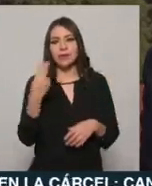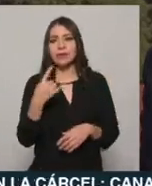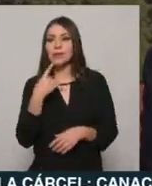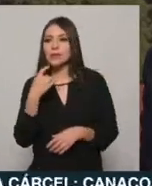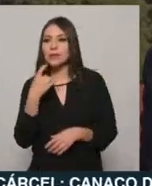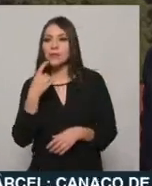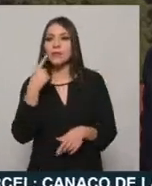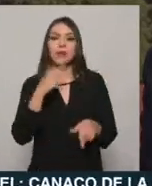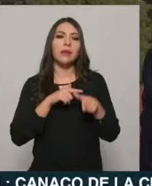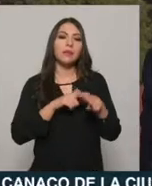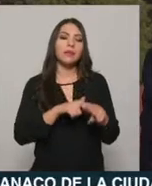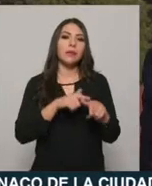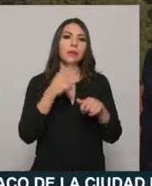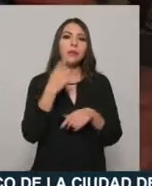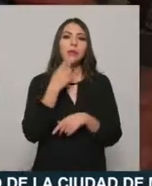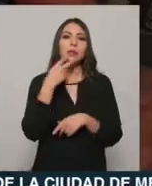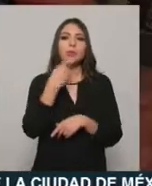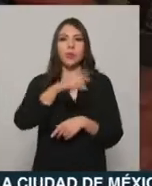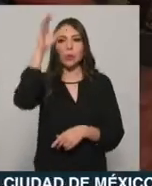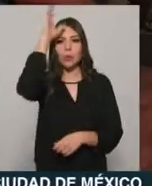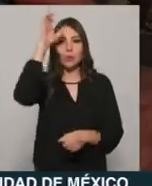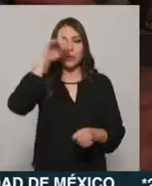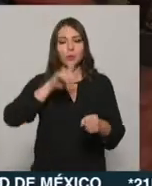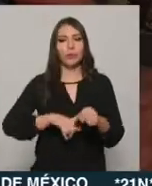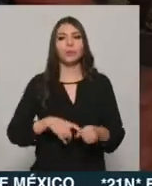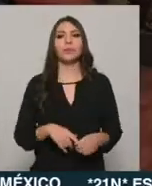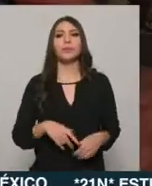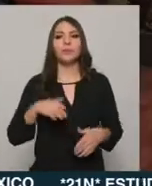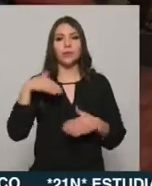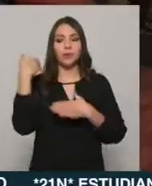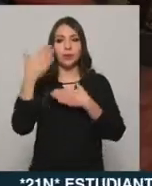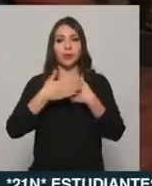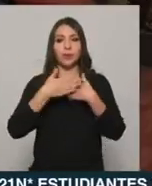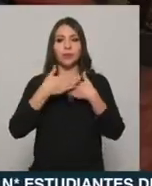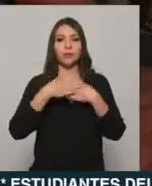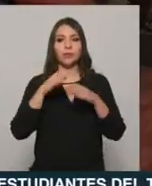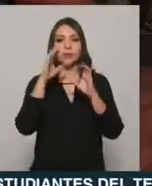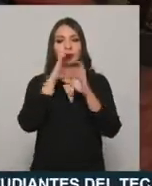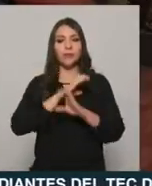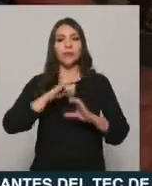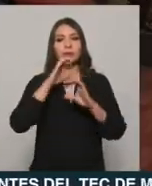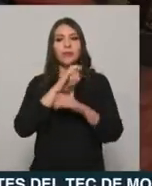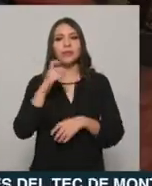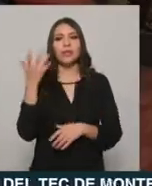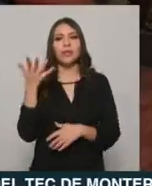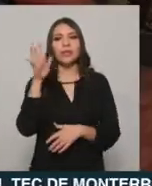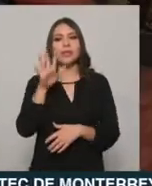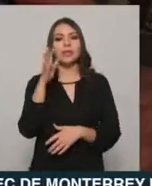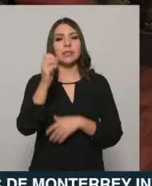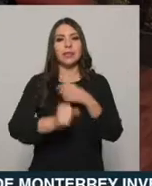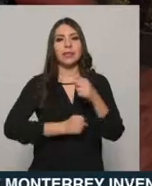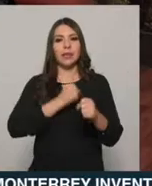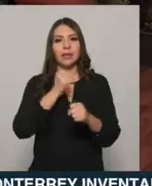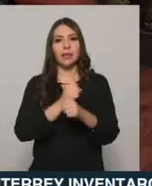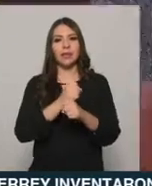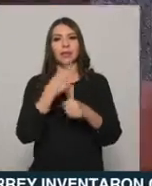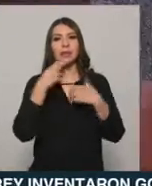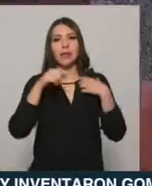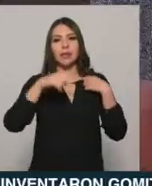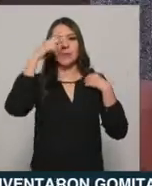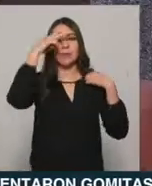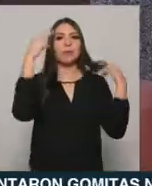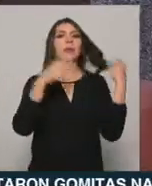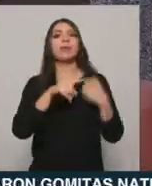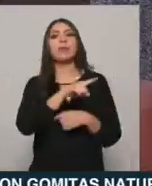nuestra cultura tradicional. Presentan su próximo espectáculo a 10 años de pasión en México, en el que, bueno, pues por